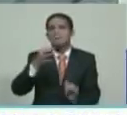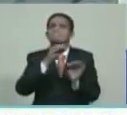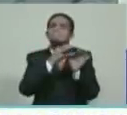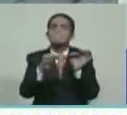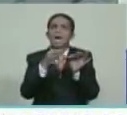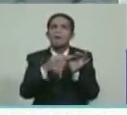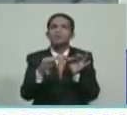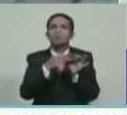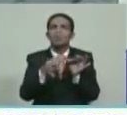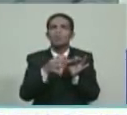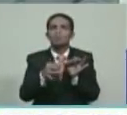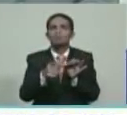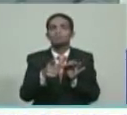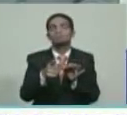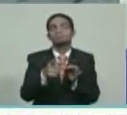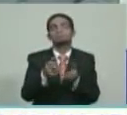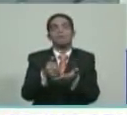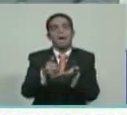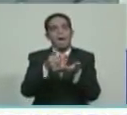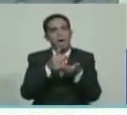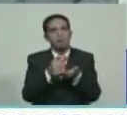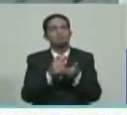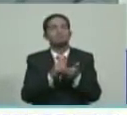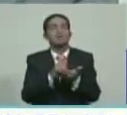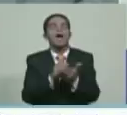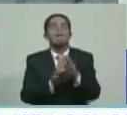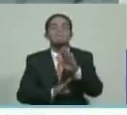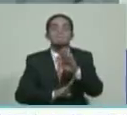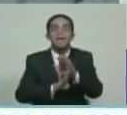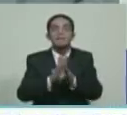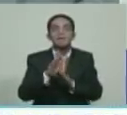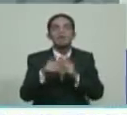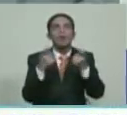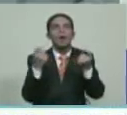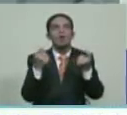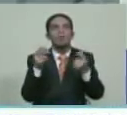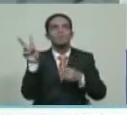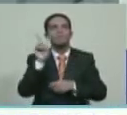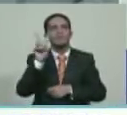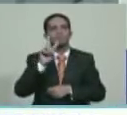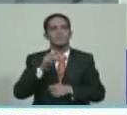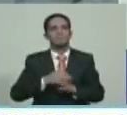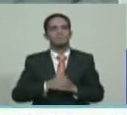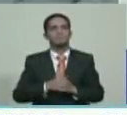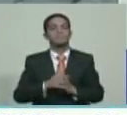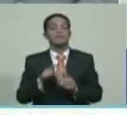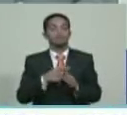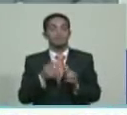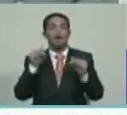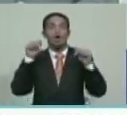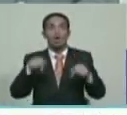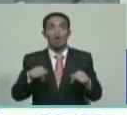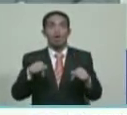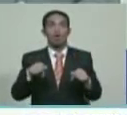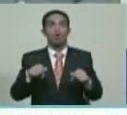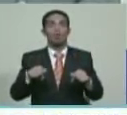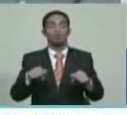una alternativa para el desarrollo económico de venezuela es decir que a partir del día de hoy todo